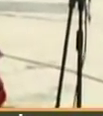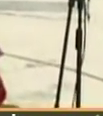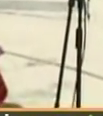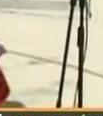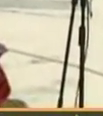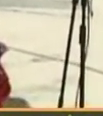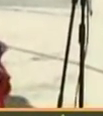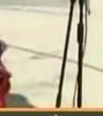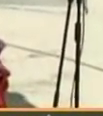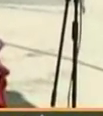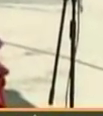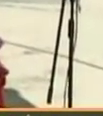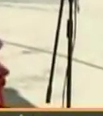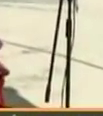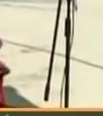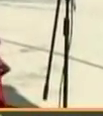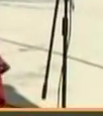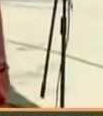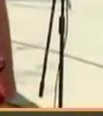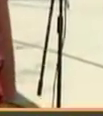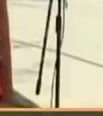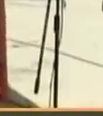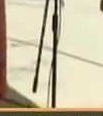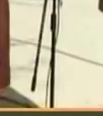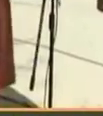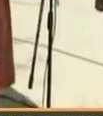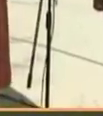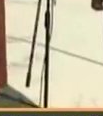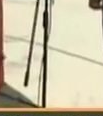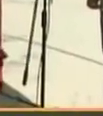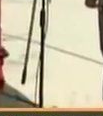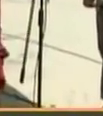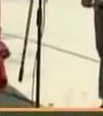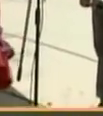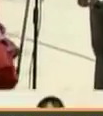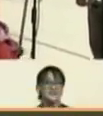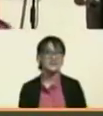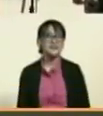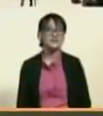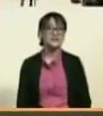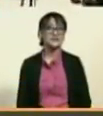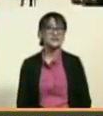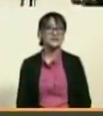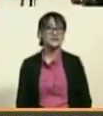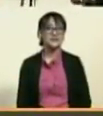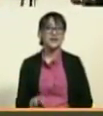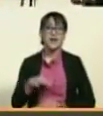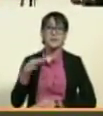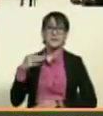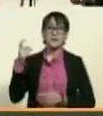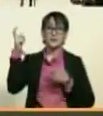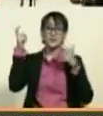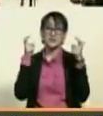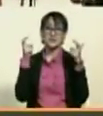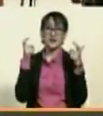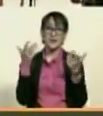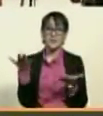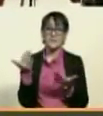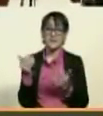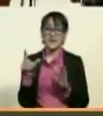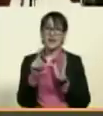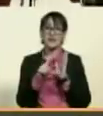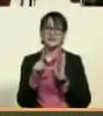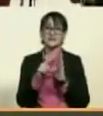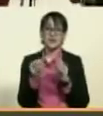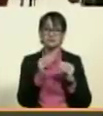Bueno, ya me ha pedido un liceo, ¿verdad? Que tenga el espíritu y el nombre de Hugo Chávez. ¿Cómo